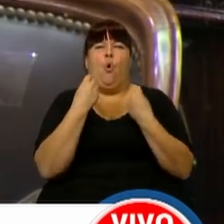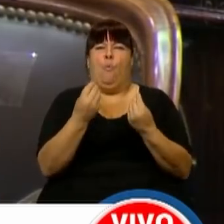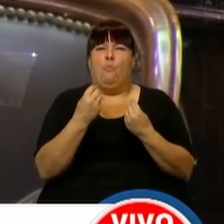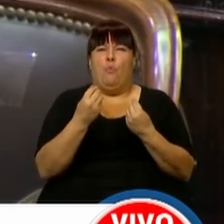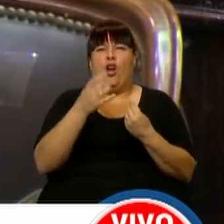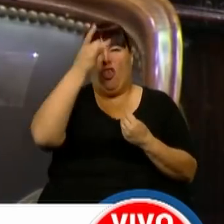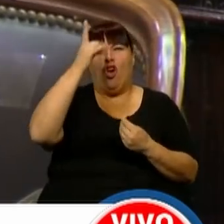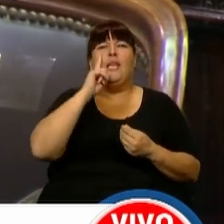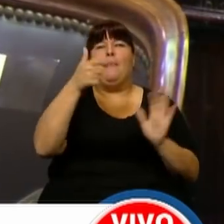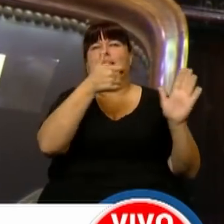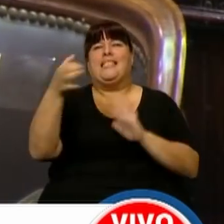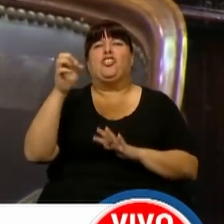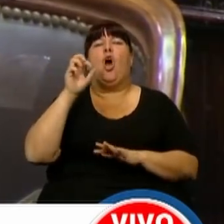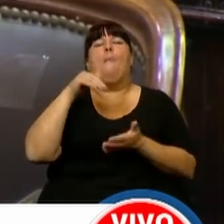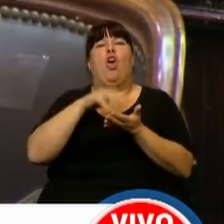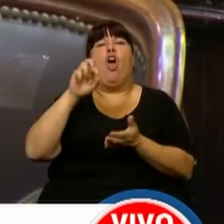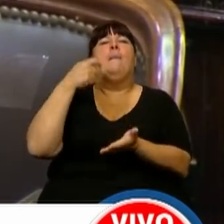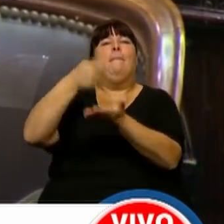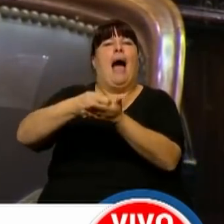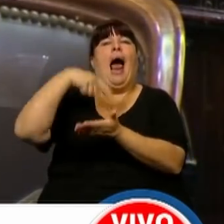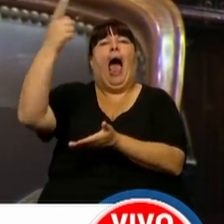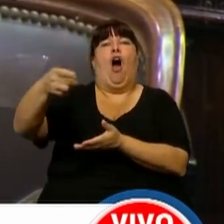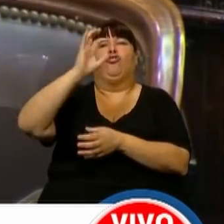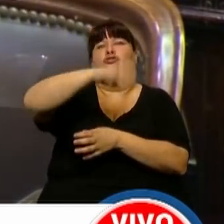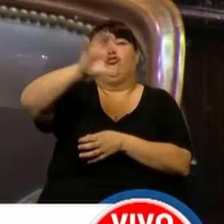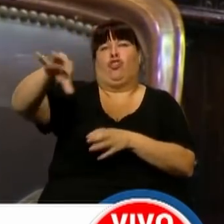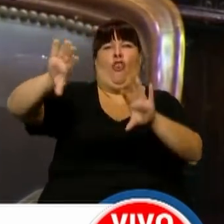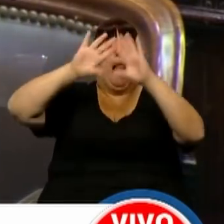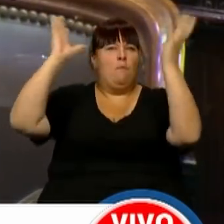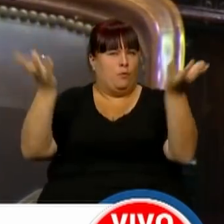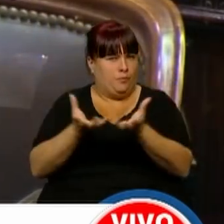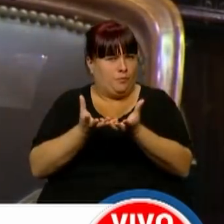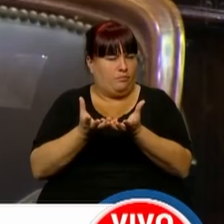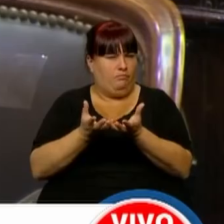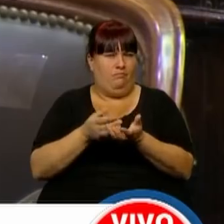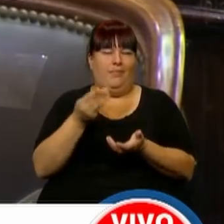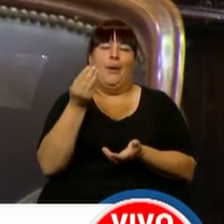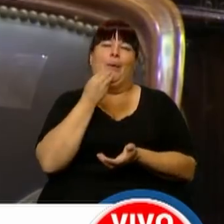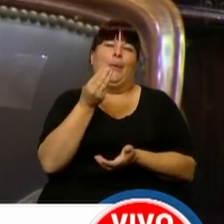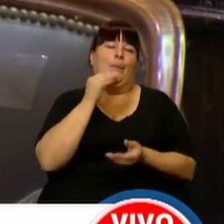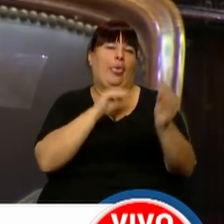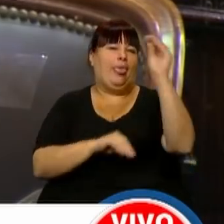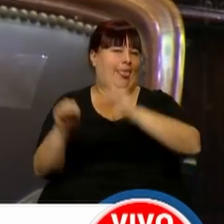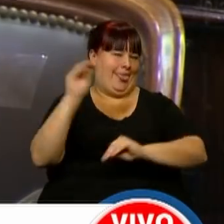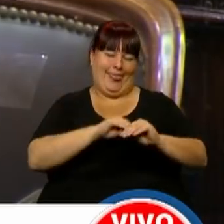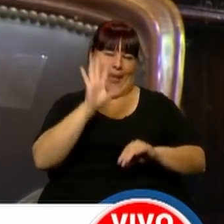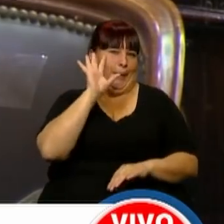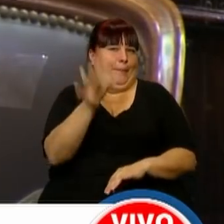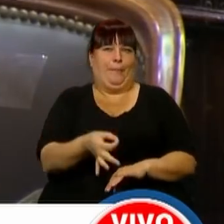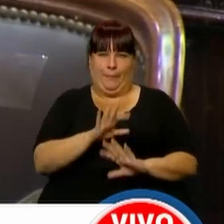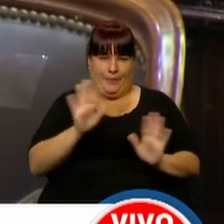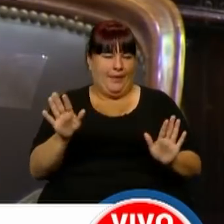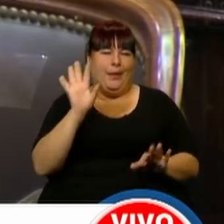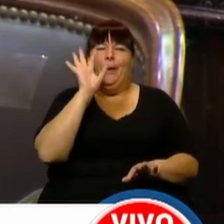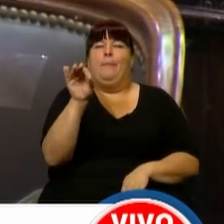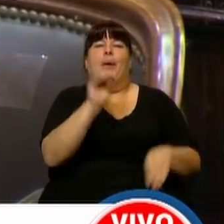aparecían 12.600 millones de dólares de financiamiento a otros organismos internacionales. Era un dibujo a todas luces, señor presidente. Era